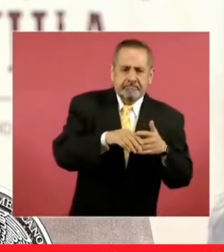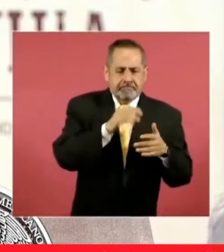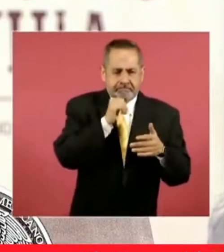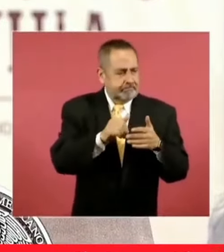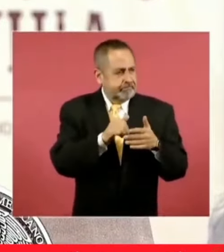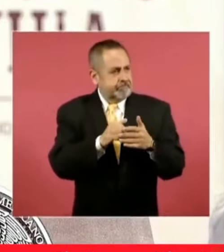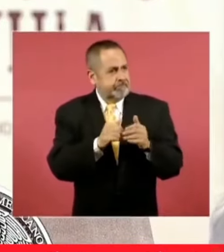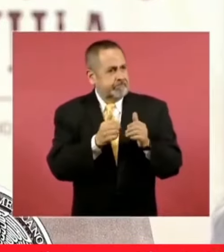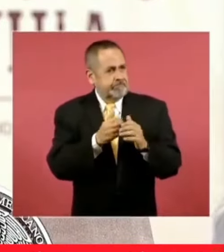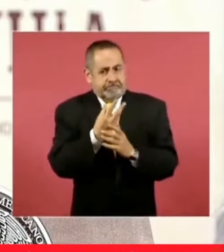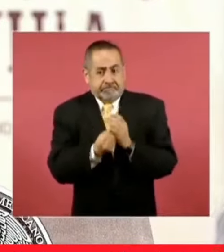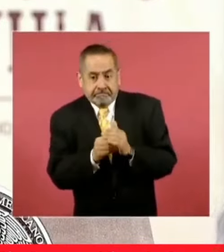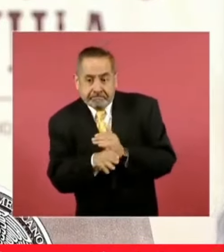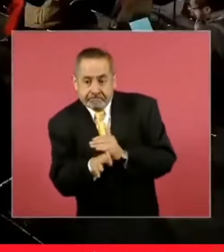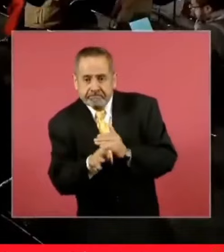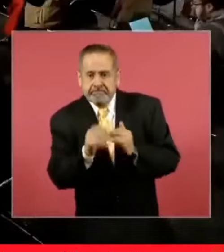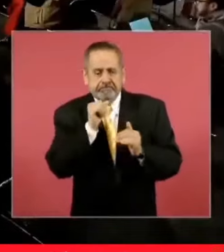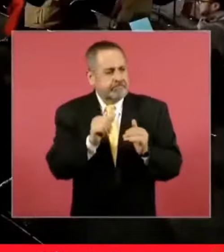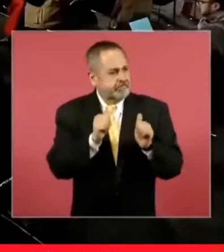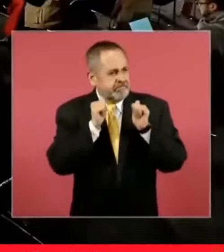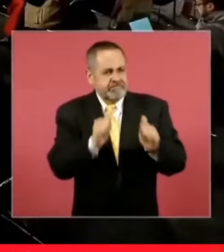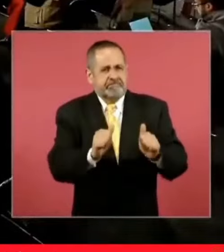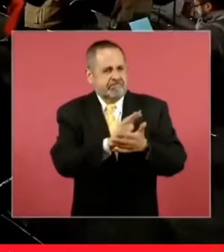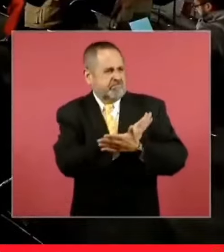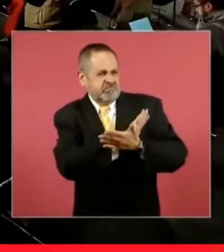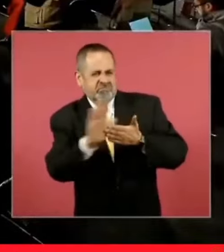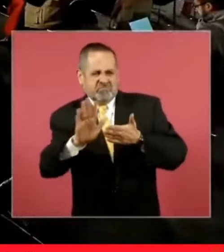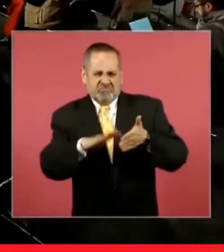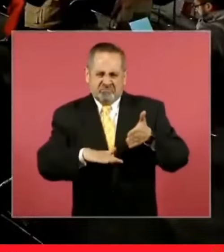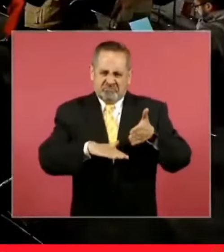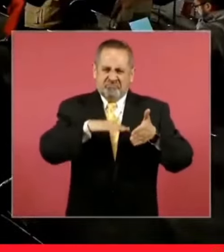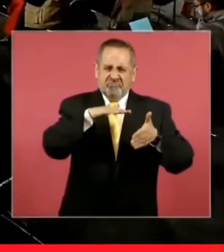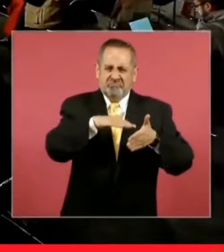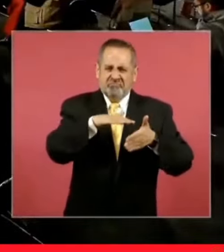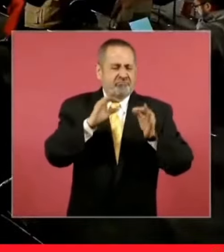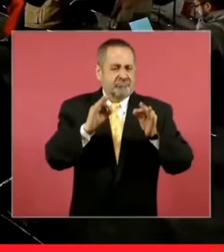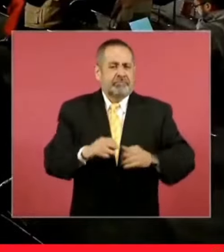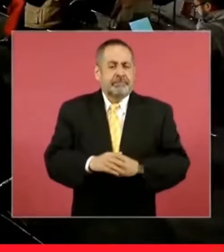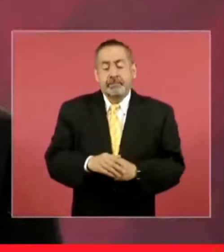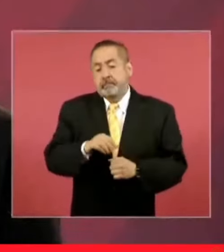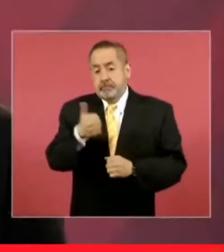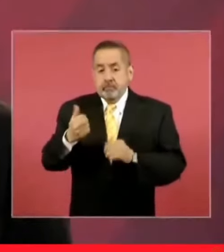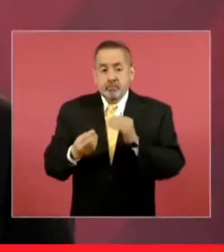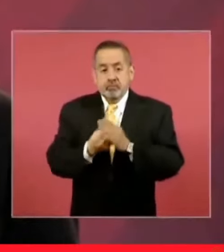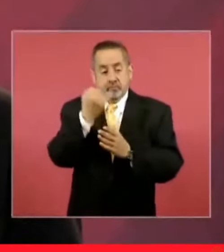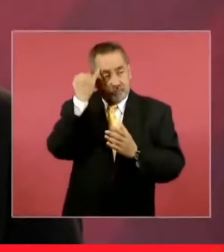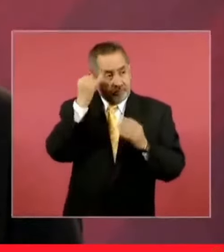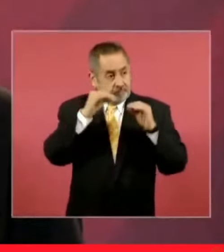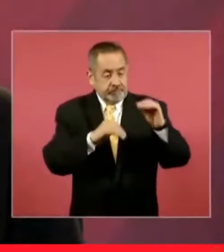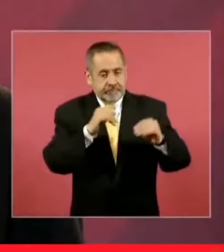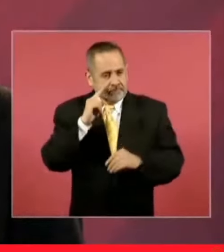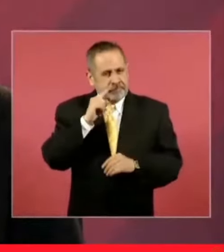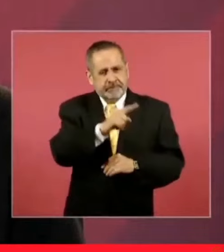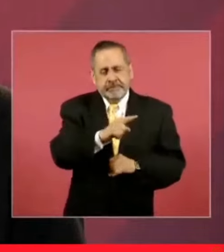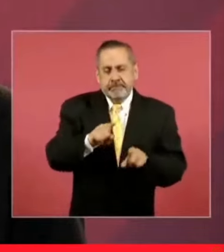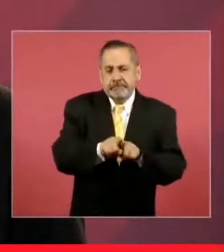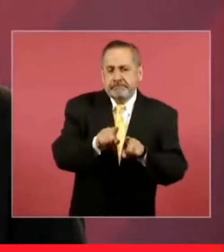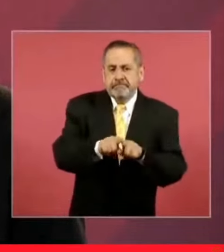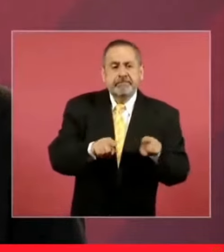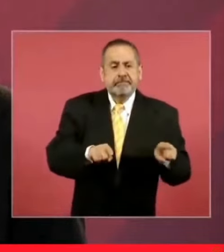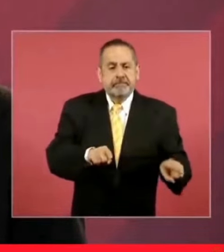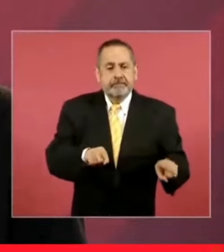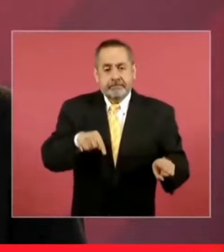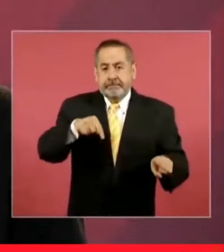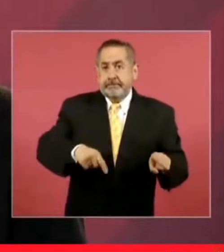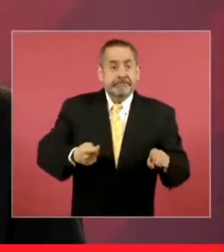recursos que se aplicaron. Otra de las innovaciones, y esta fue también la primera vez que se utilizó